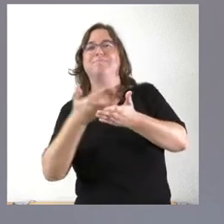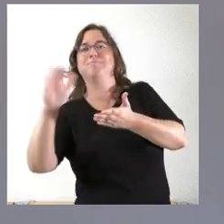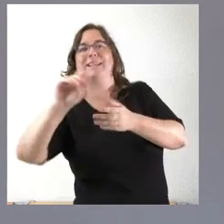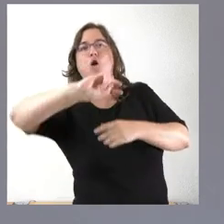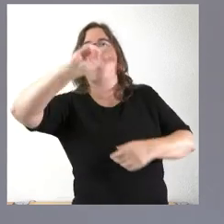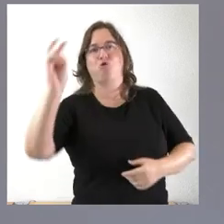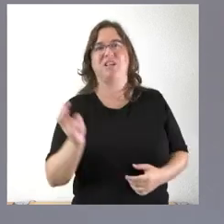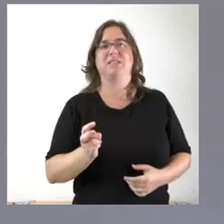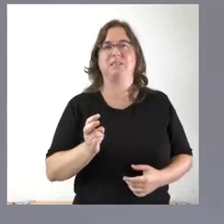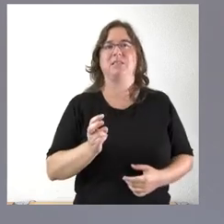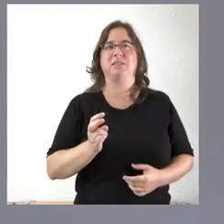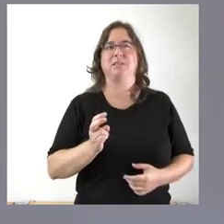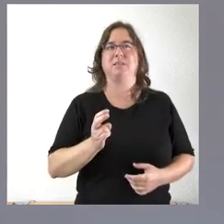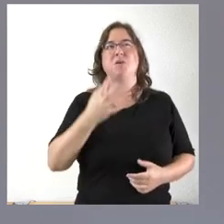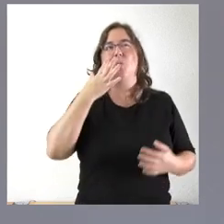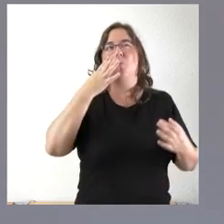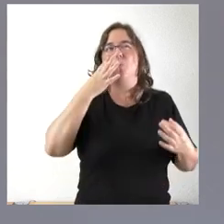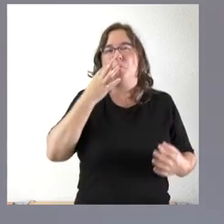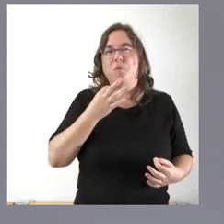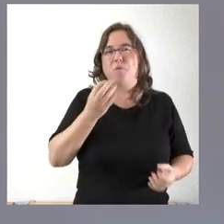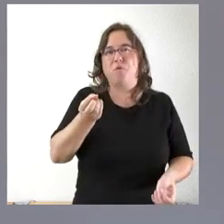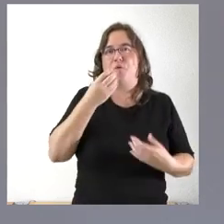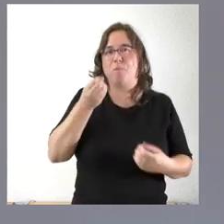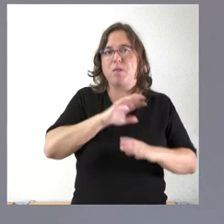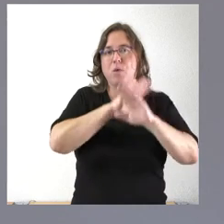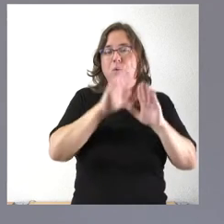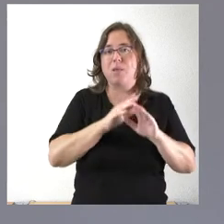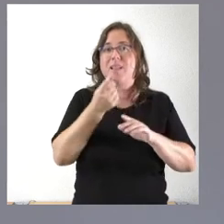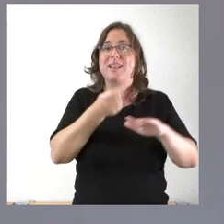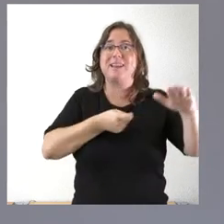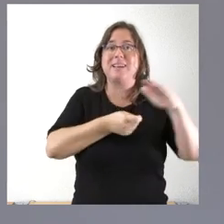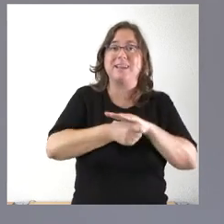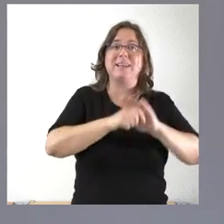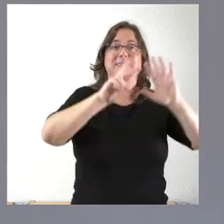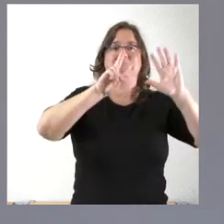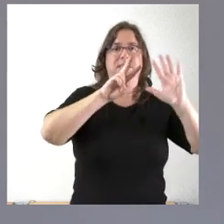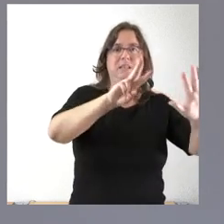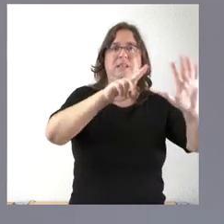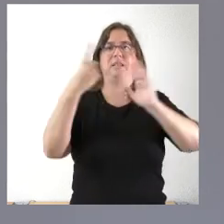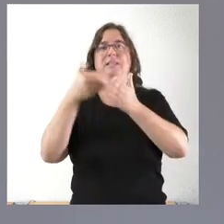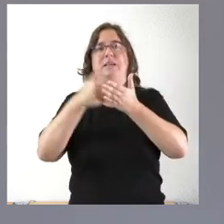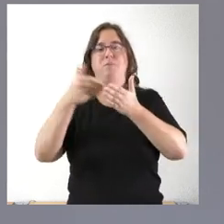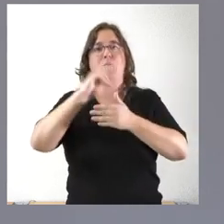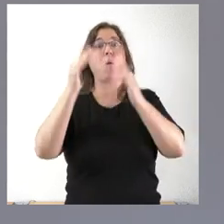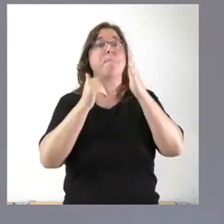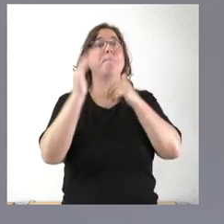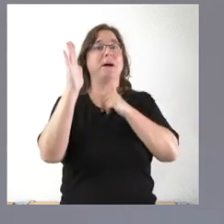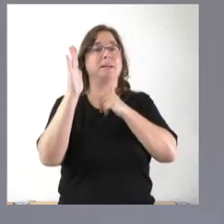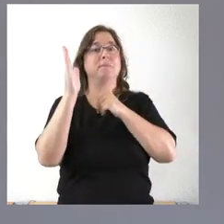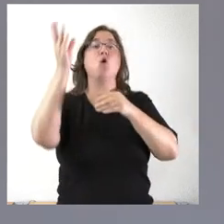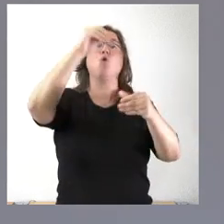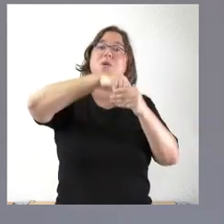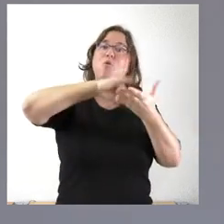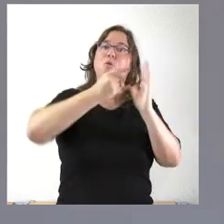provincias. La última información que nos dieron es que la inversión en tema sanitario ascendía a 76 millones de euros, incluso más de lo previsto, pero no están dentro del Plan